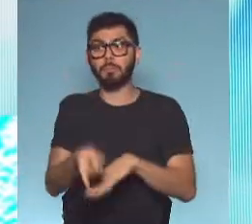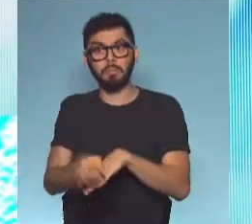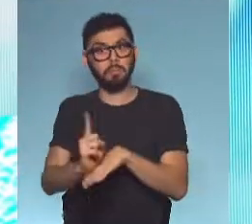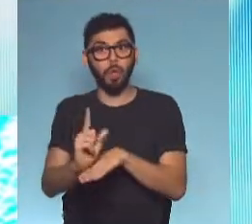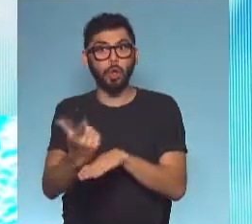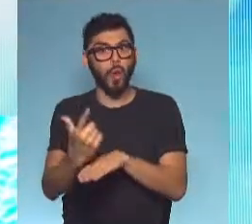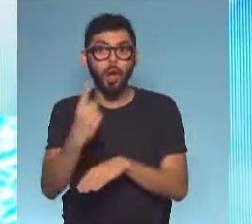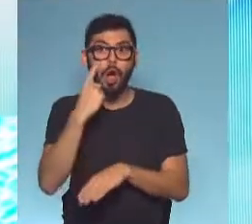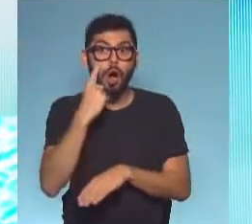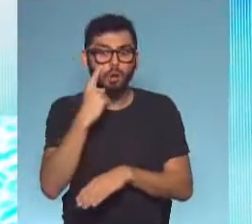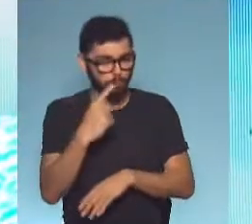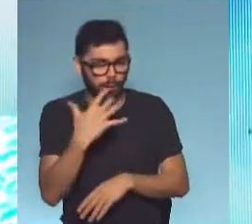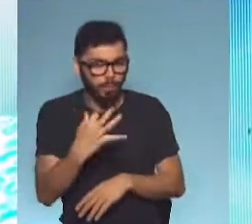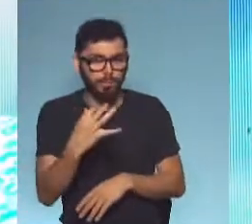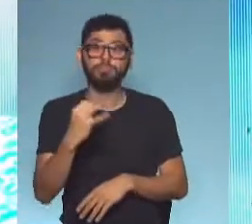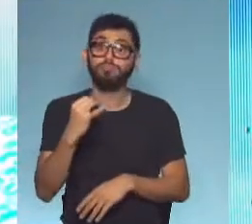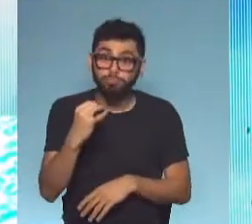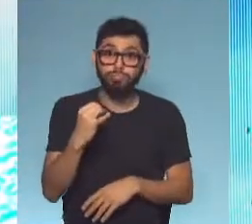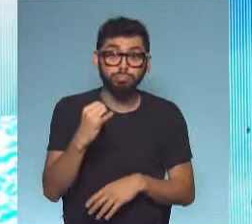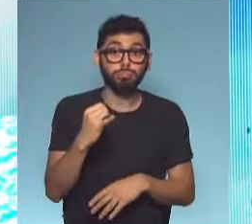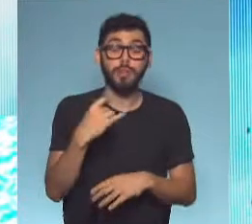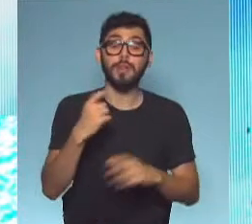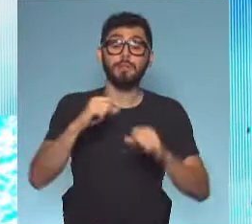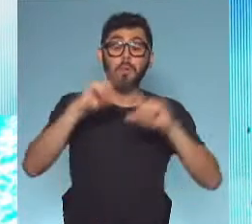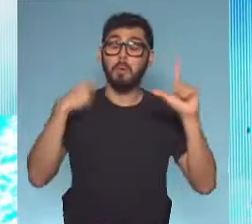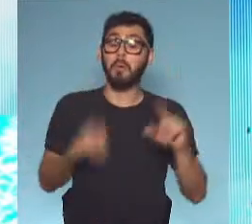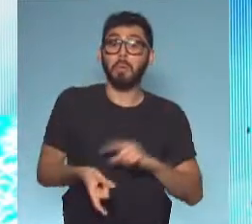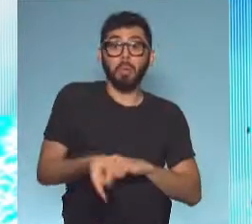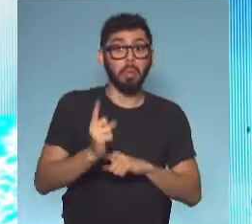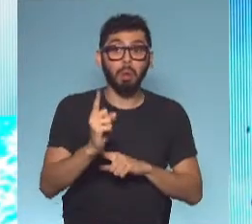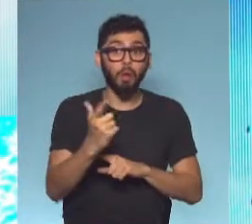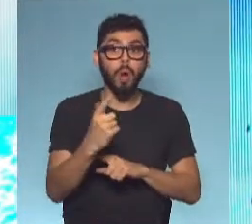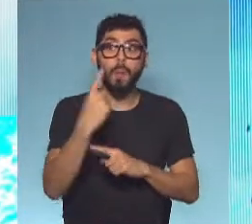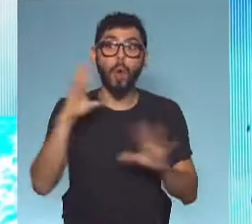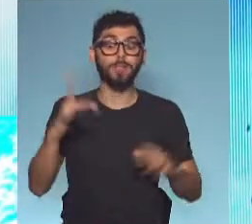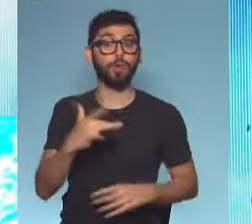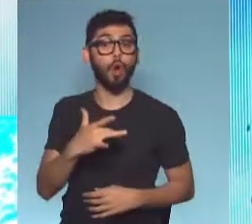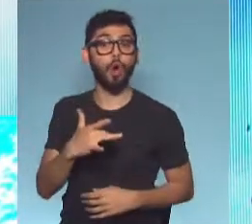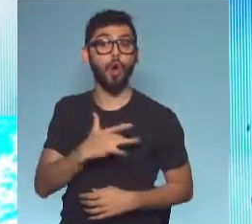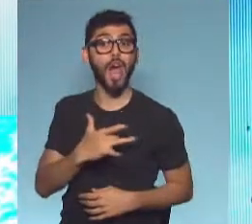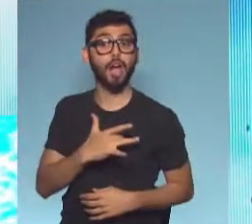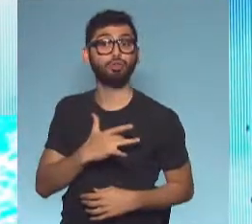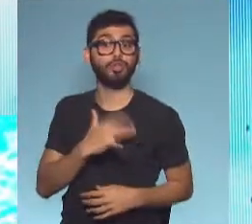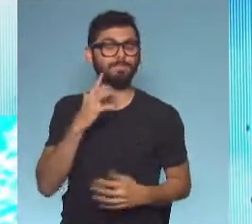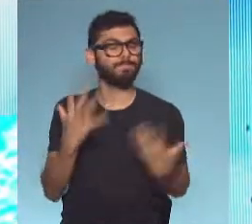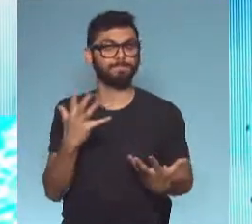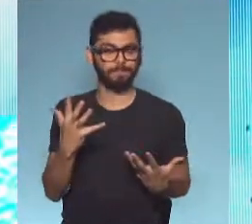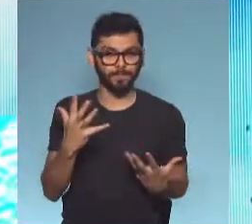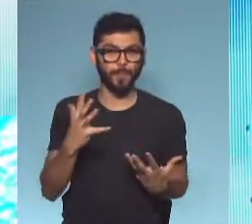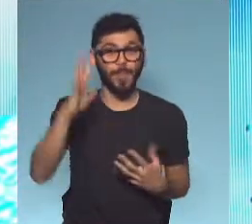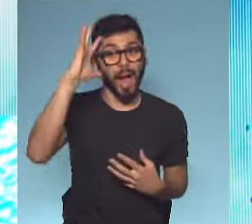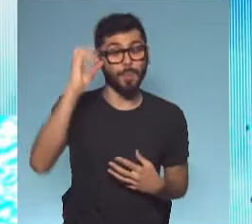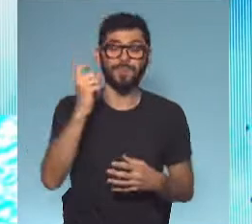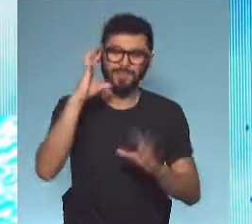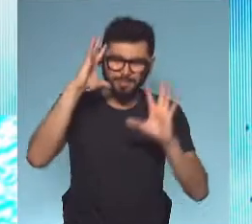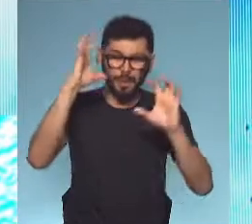erecciones. ¿En serio? Sí, porque puede llegar a tener que ver con condiciones, por ejemplo, cardíacas, porque recordemos que para que el